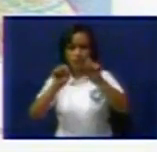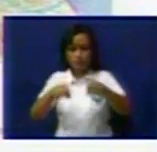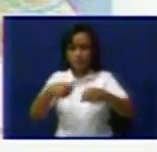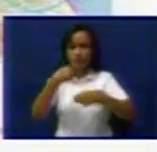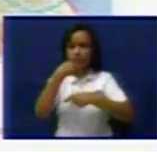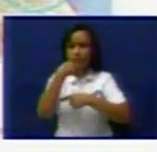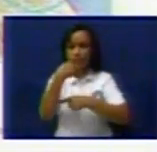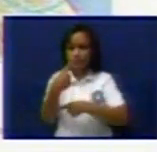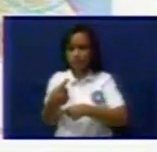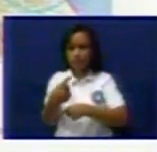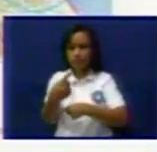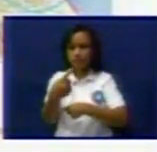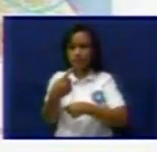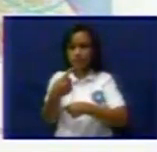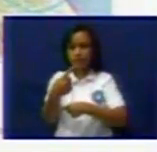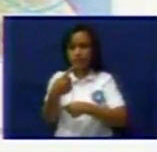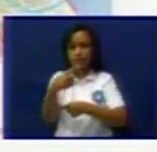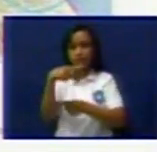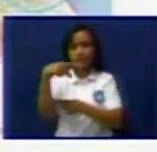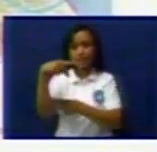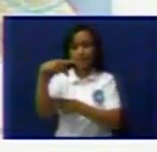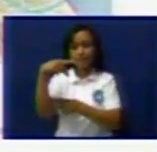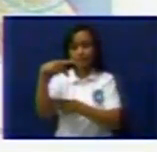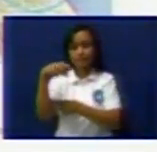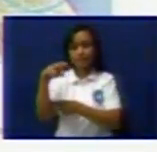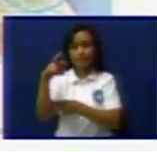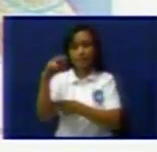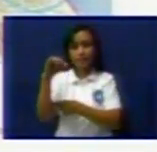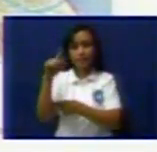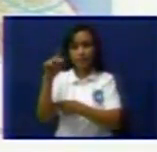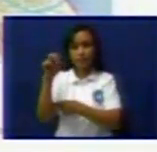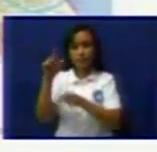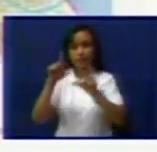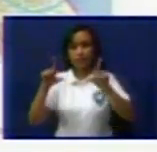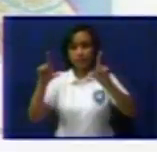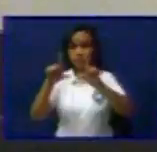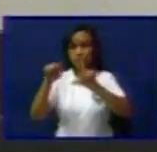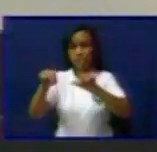lo diseñamos en Prito.